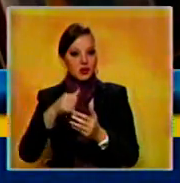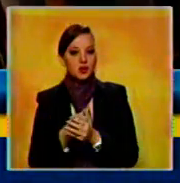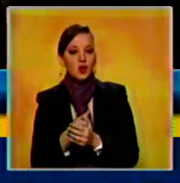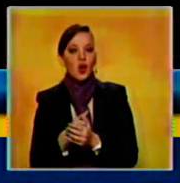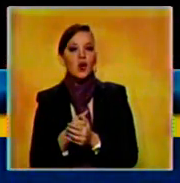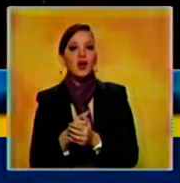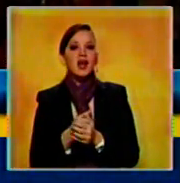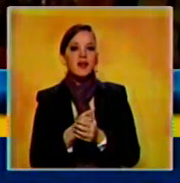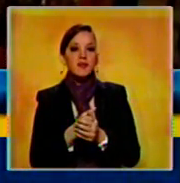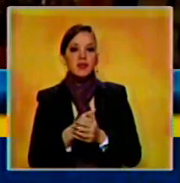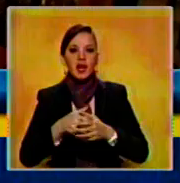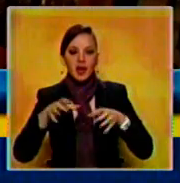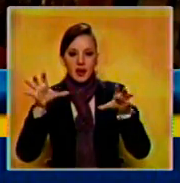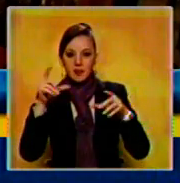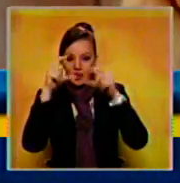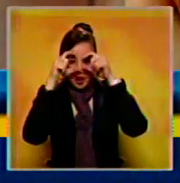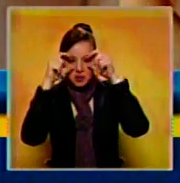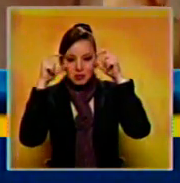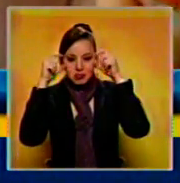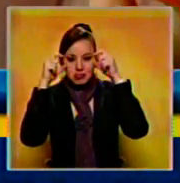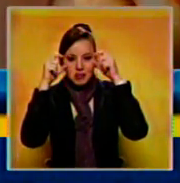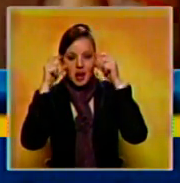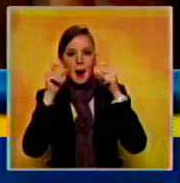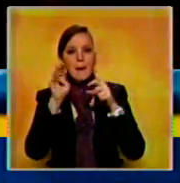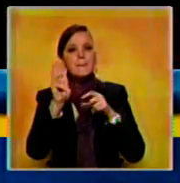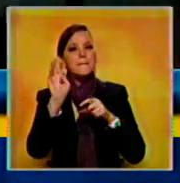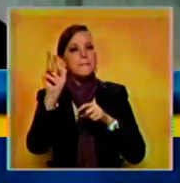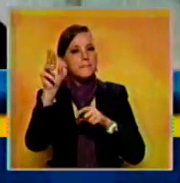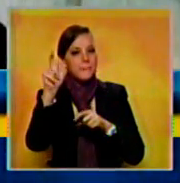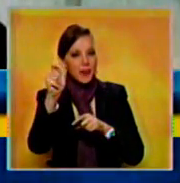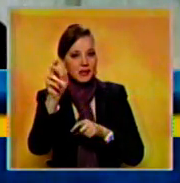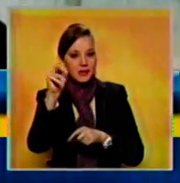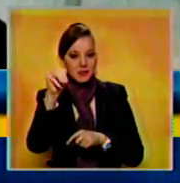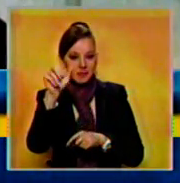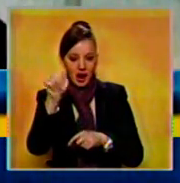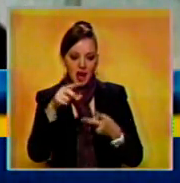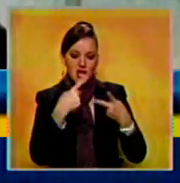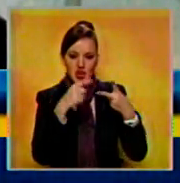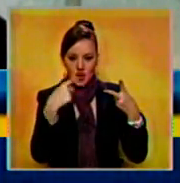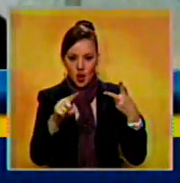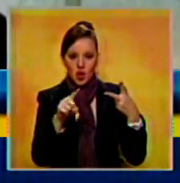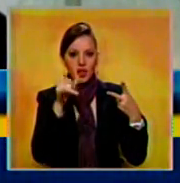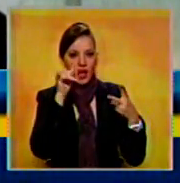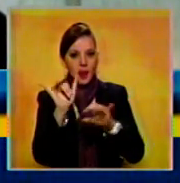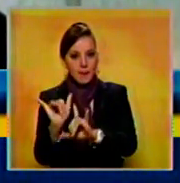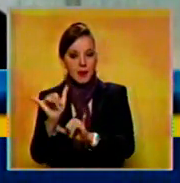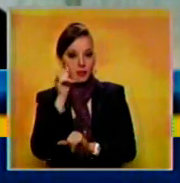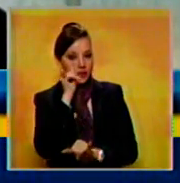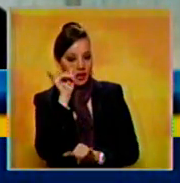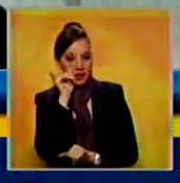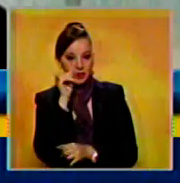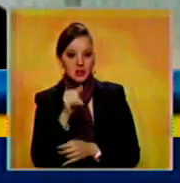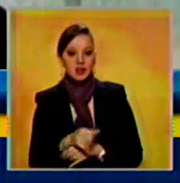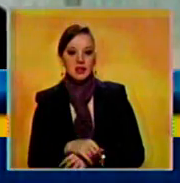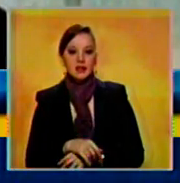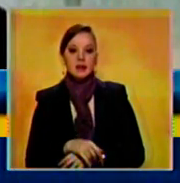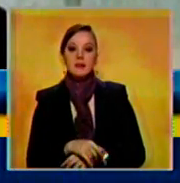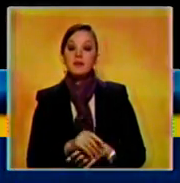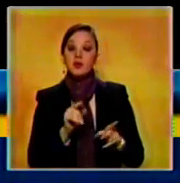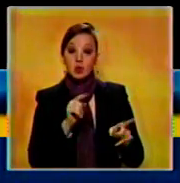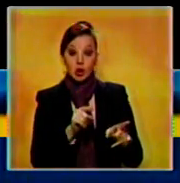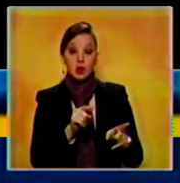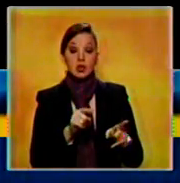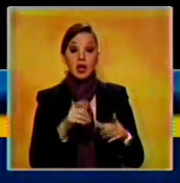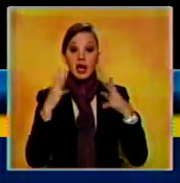País de las Maravillas, Tim Burton estrena el film Big Eyes, basada en hechos reales, con Amy Adams y Christoph Waltz en los